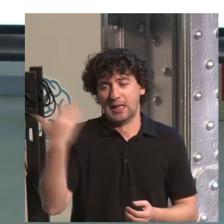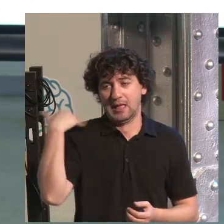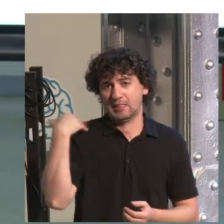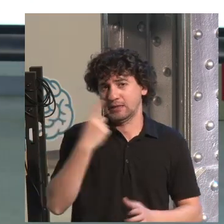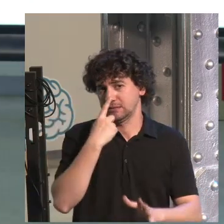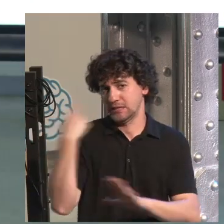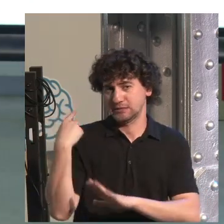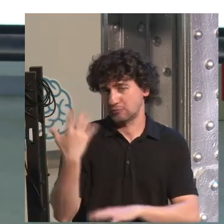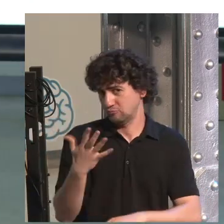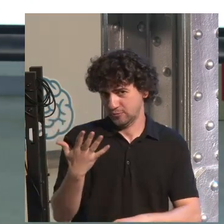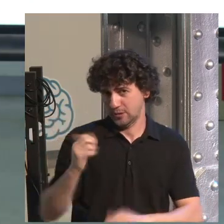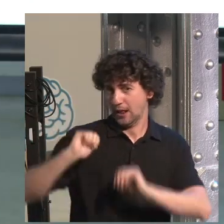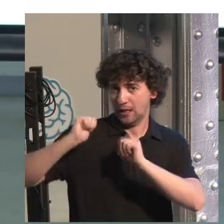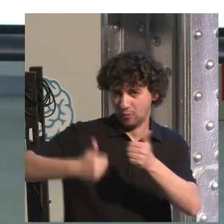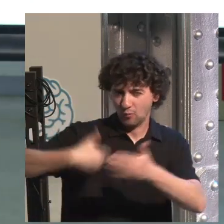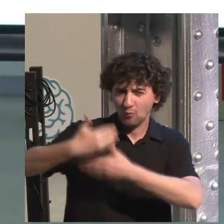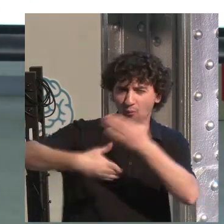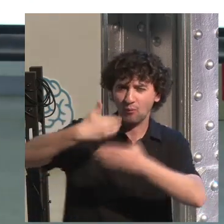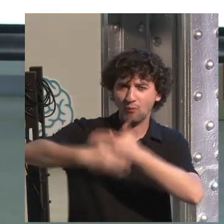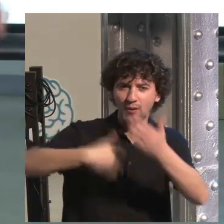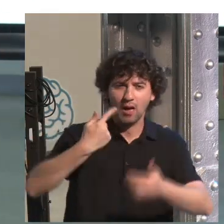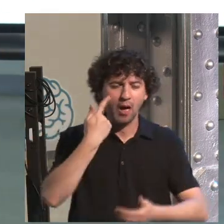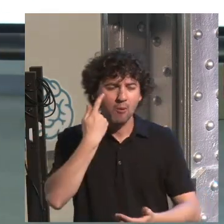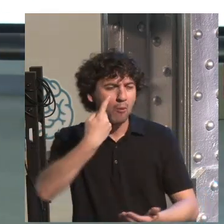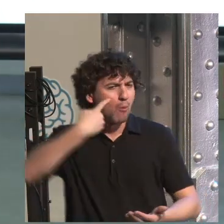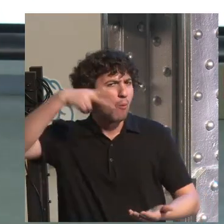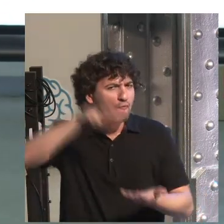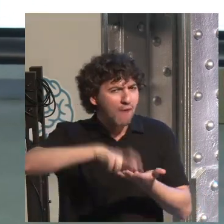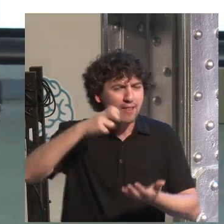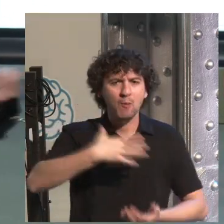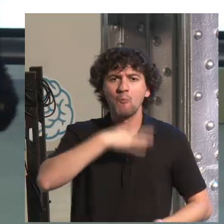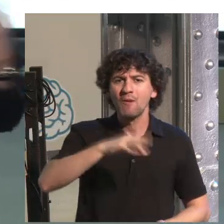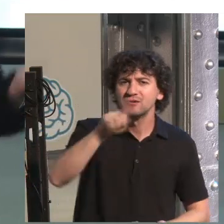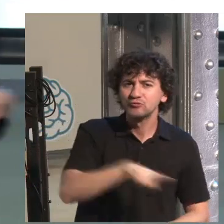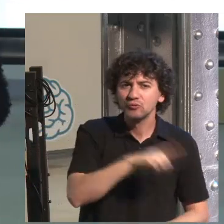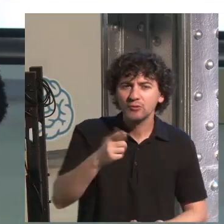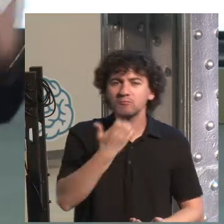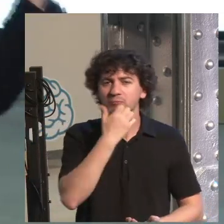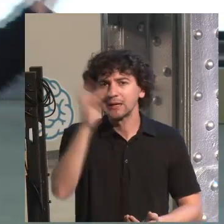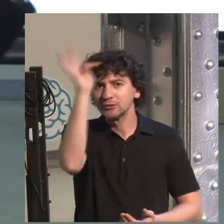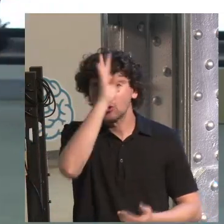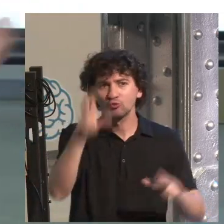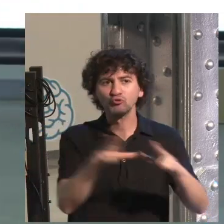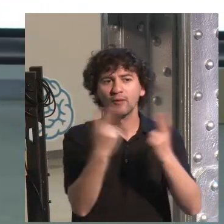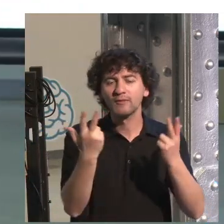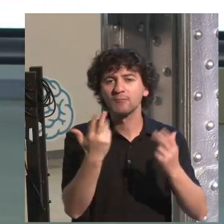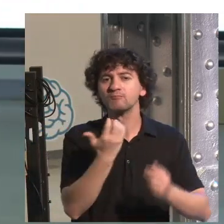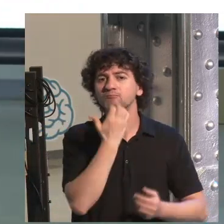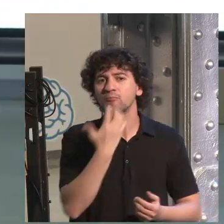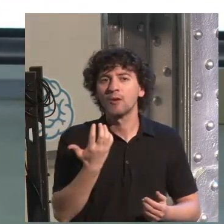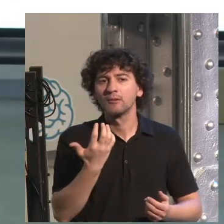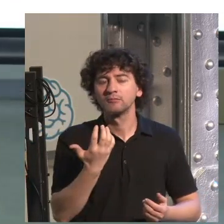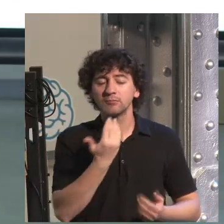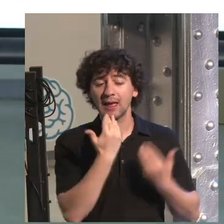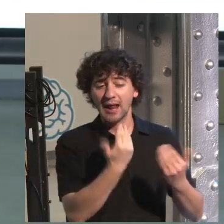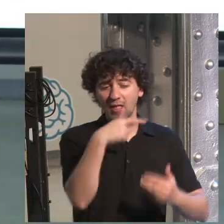6 años, donde estamos pudiendo validar o no validar teorías sociológicas gracias a la existencia de